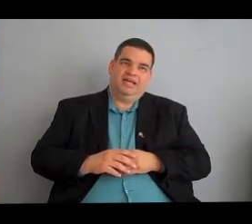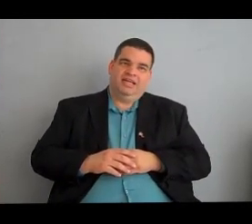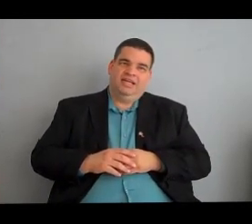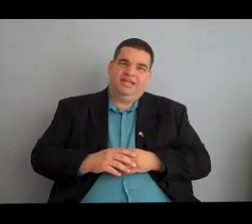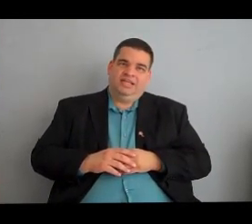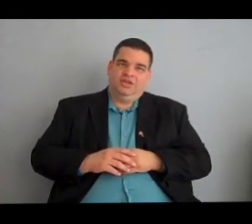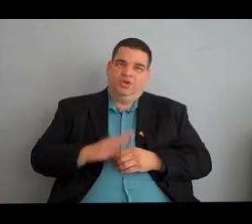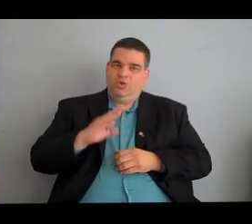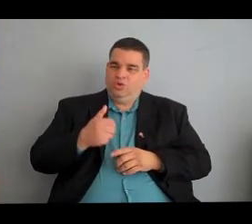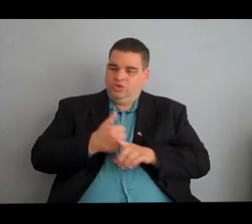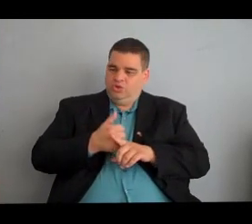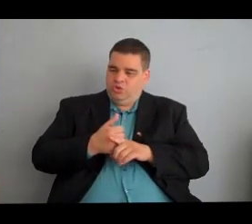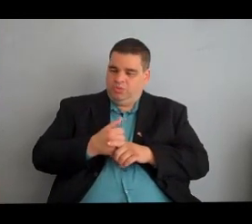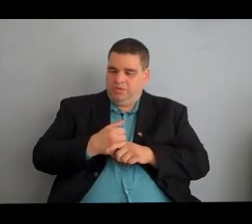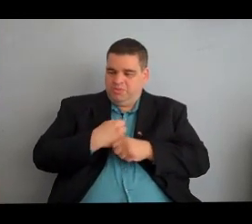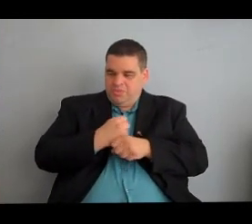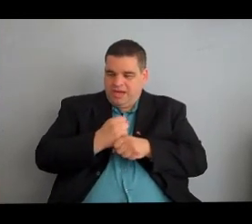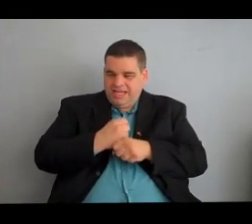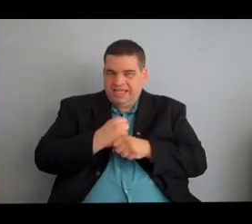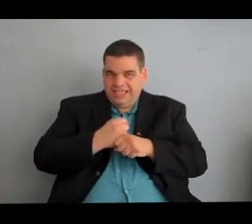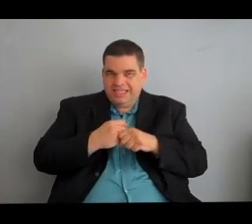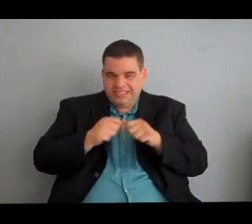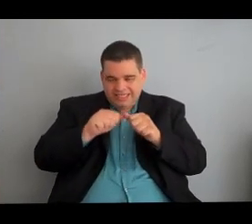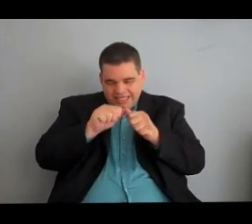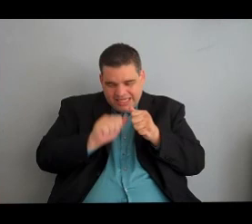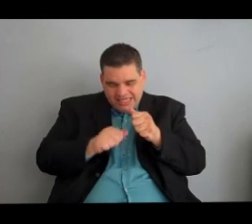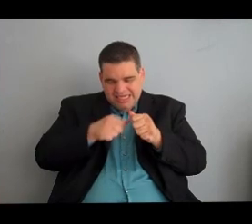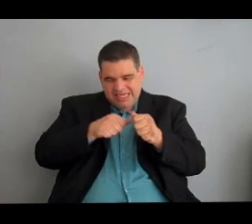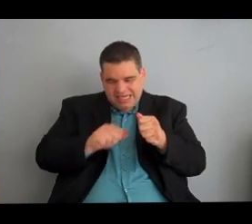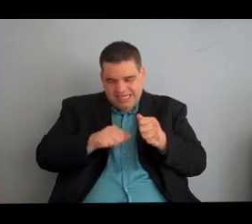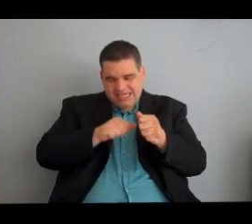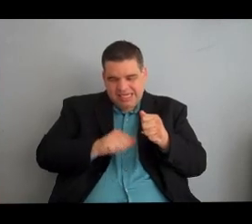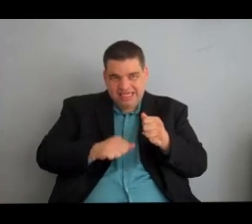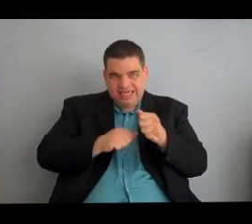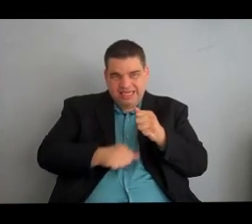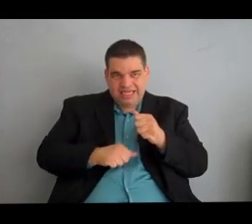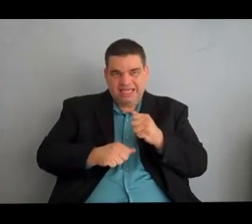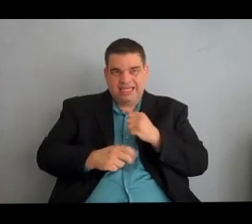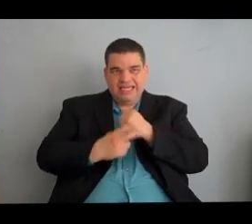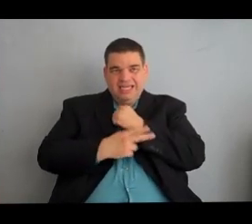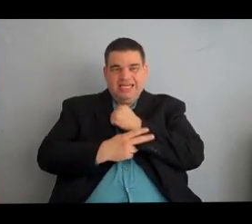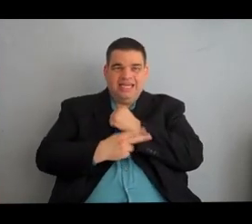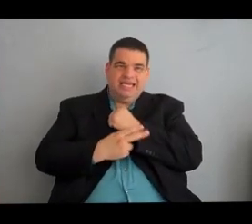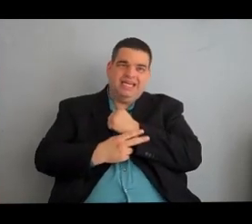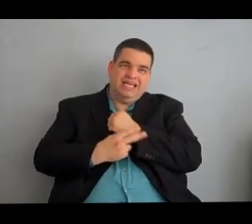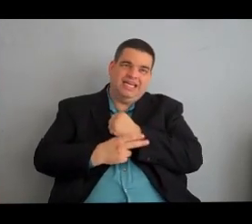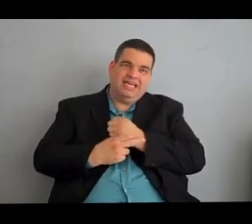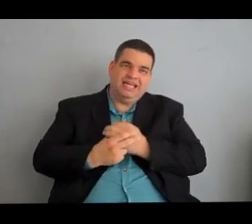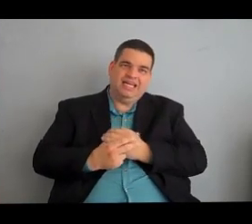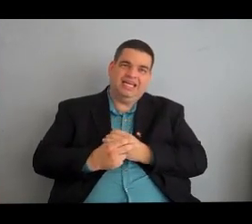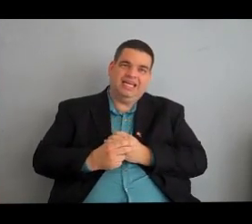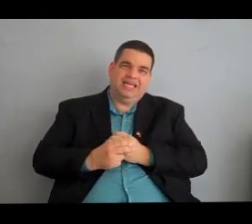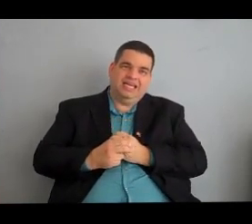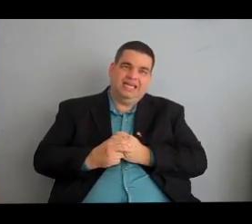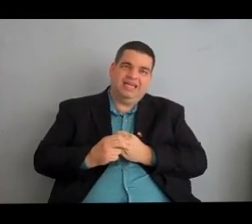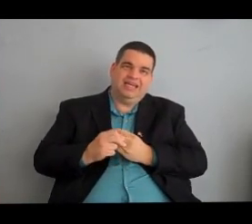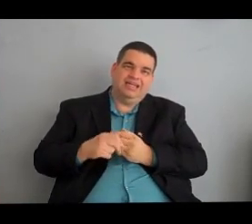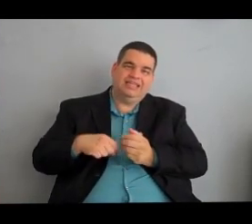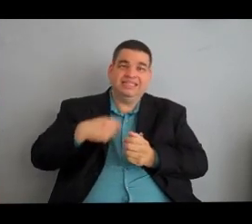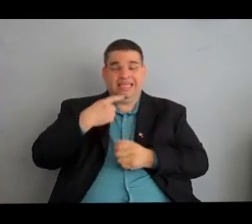punto de artesanal. O esa conexión con tu instrumento de criarlo. Te digo que no, porque según